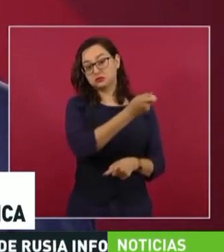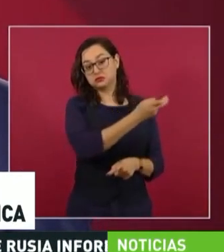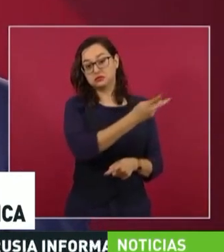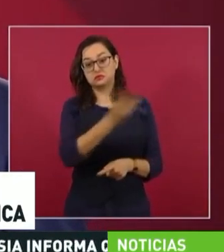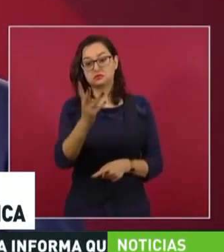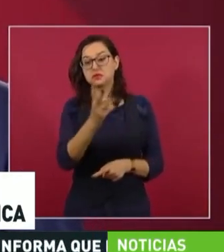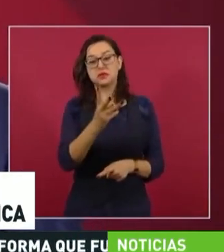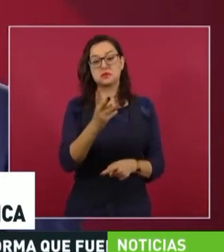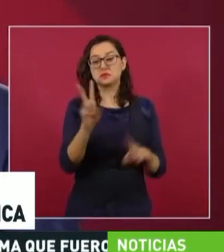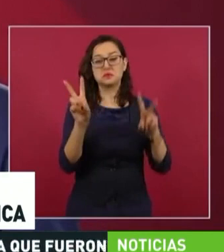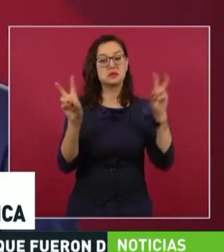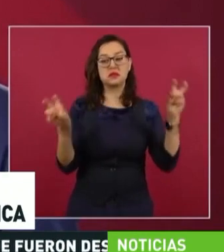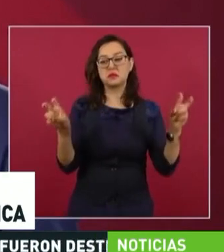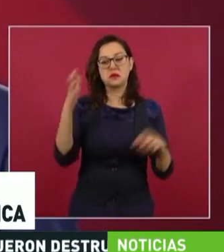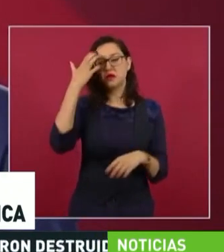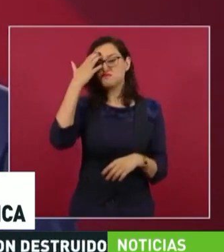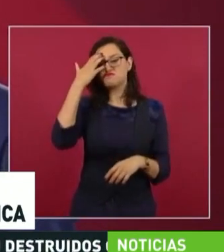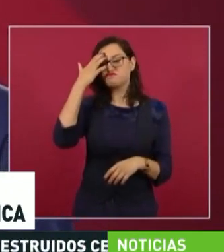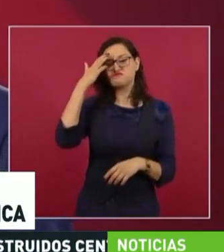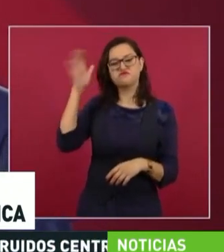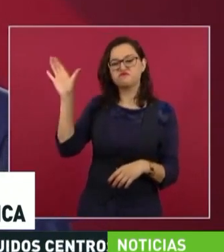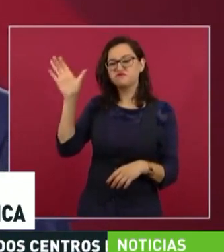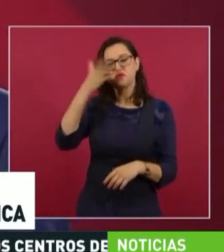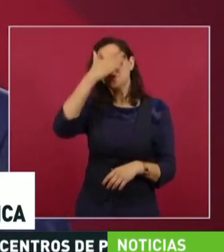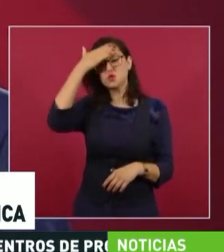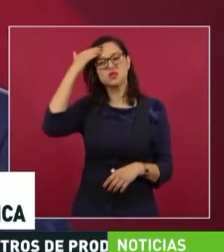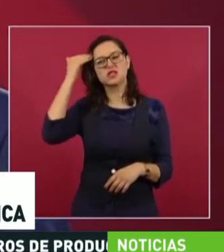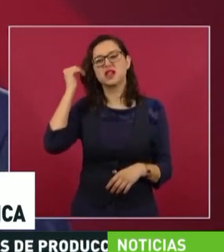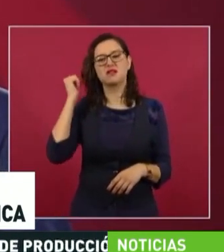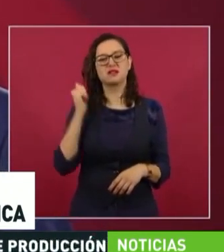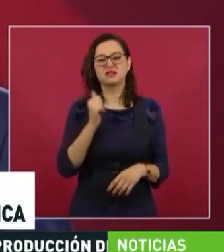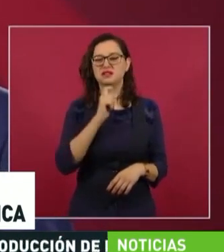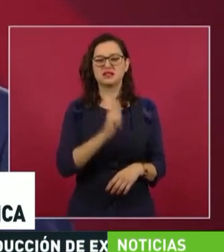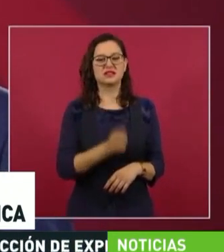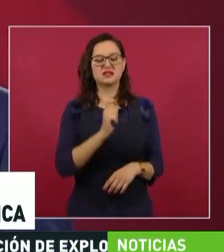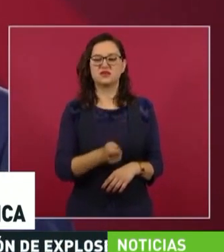han tomado conciencia de lo que hicieron.